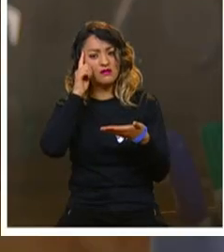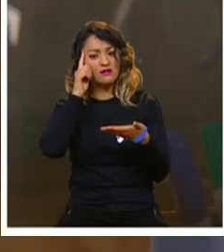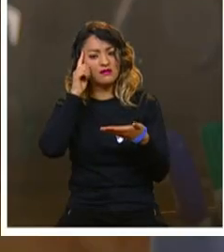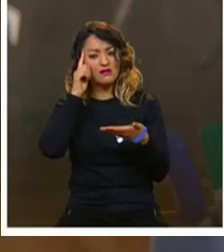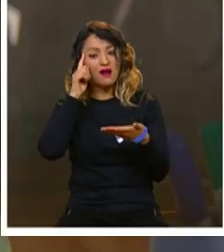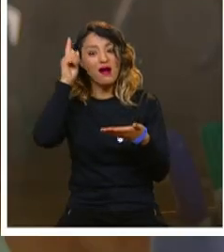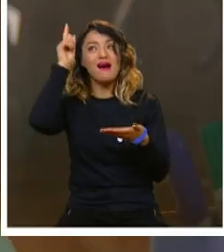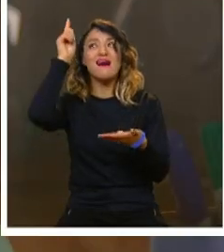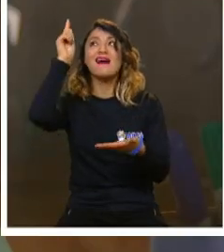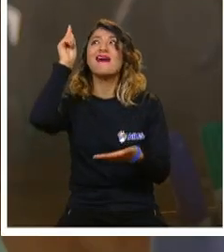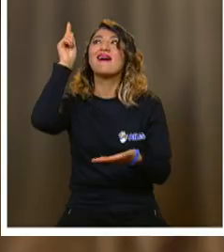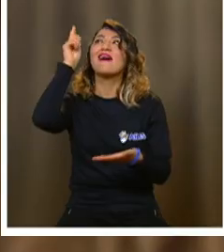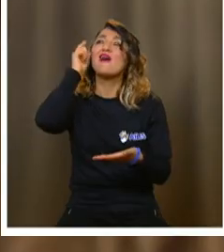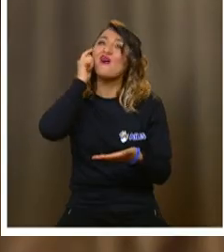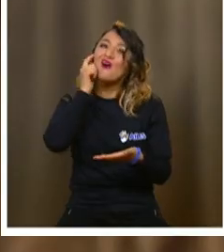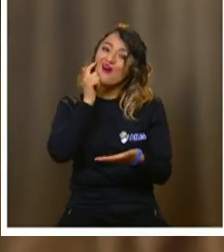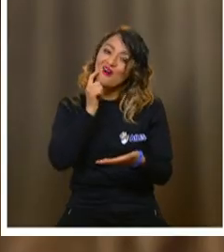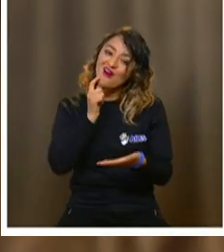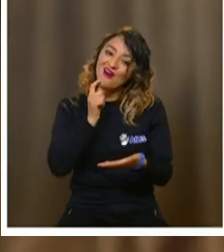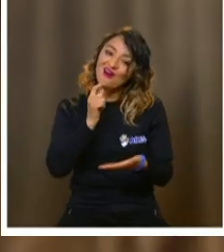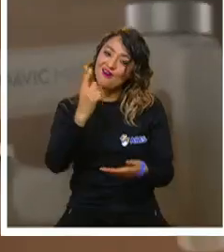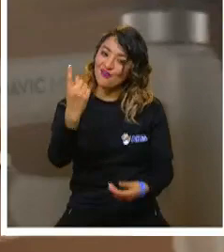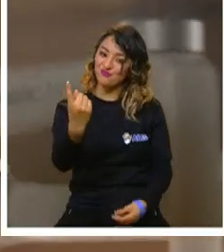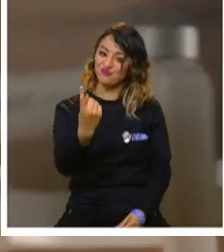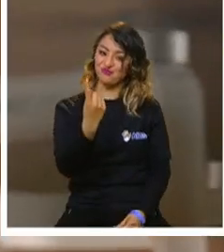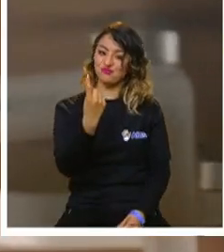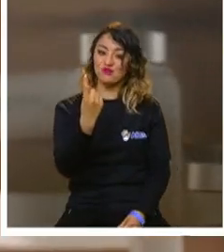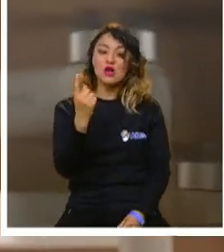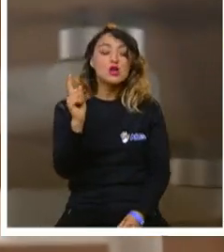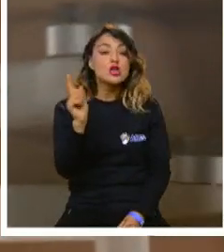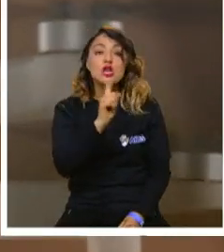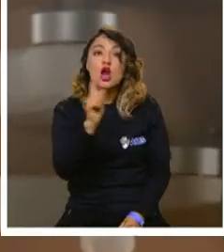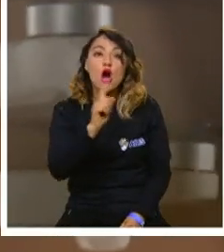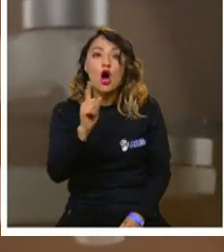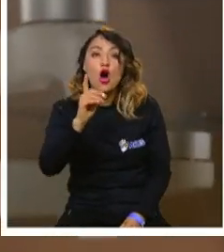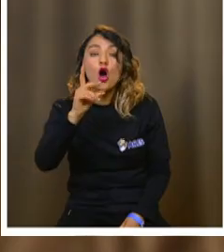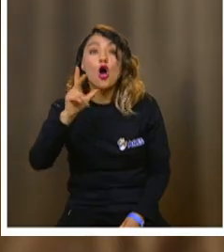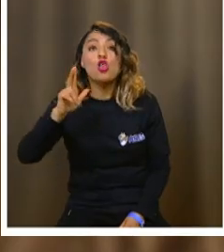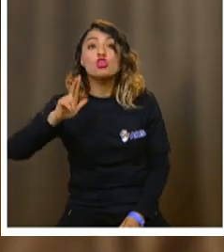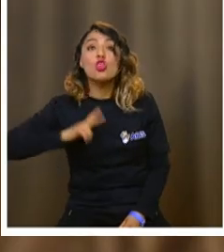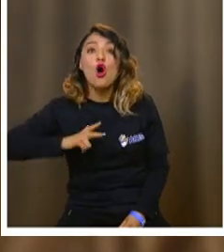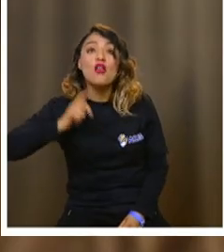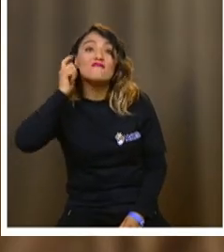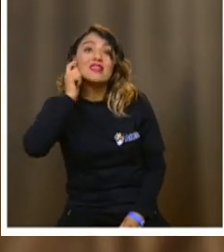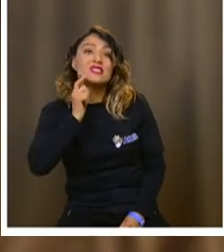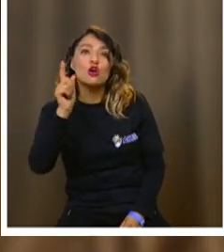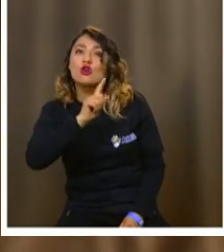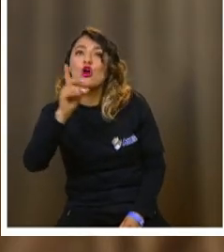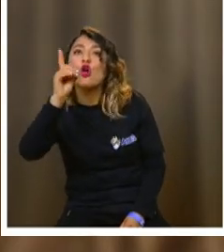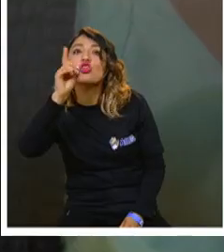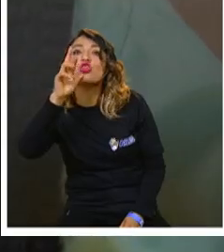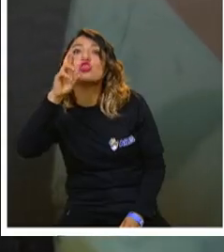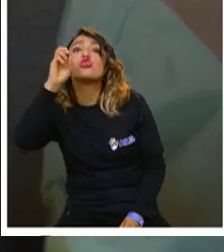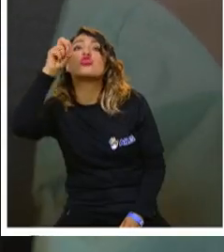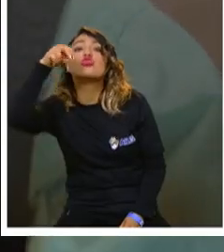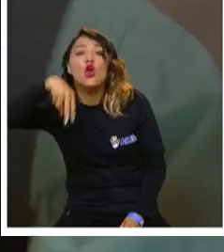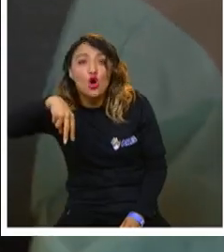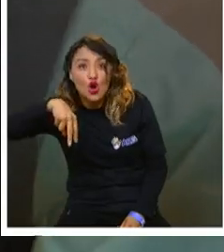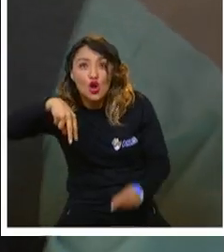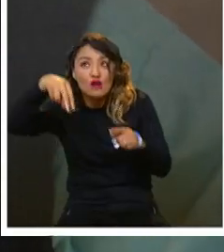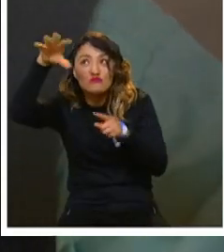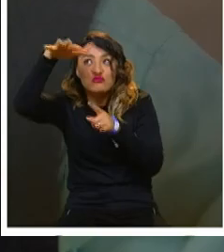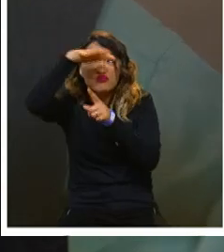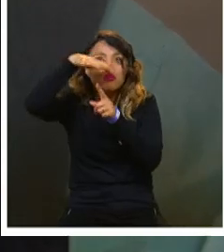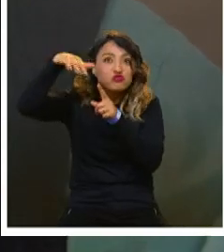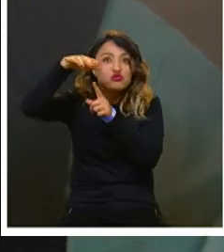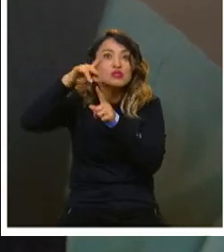Don Francisco, ¿cómo está, chiquillo? No, es dron, Francisco. Ya te lo he dicho hasta el cansancio. Oye, pero estás